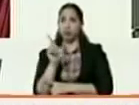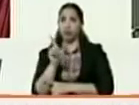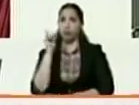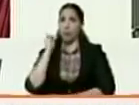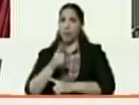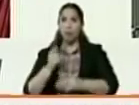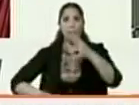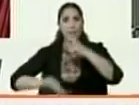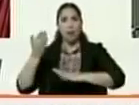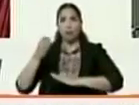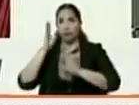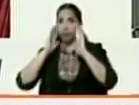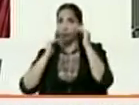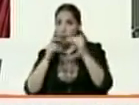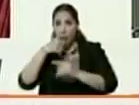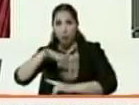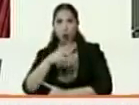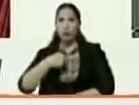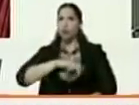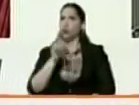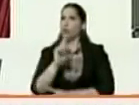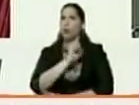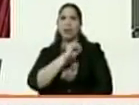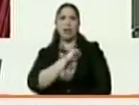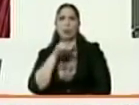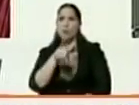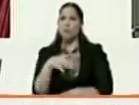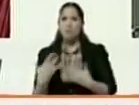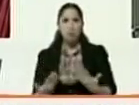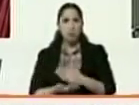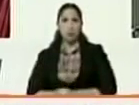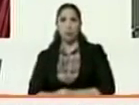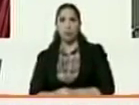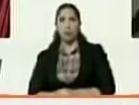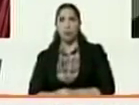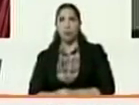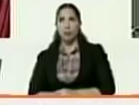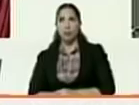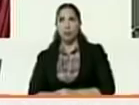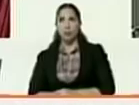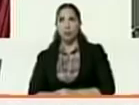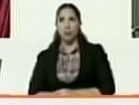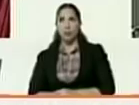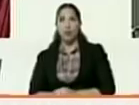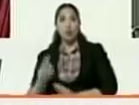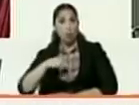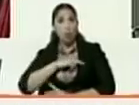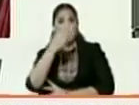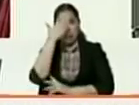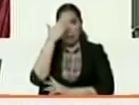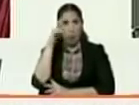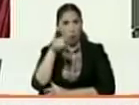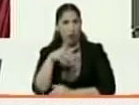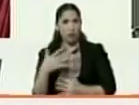Venezuela. Nosotros no le tenemos miedo a eso. Nos, siéntese, por favor. Nosotros sabemos de